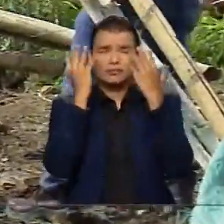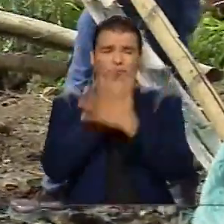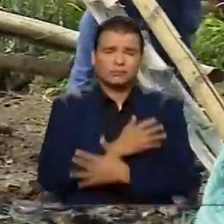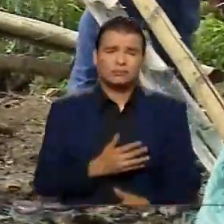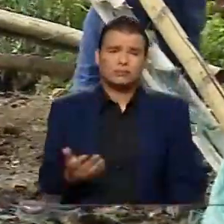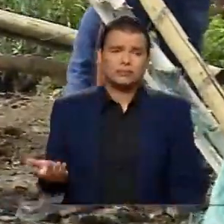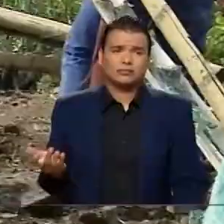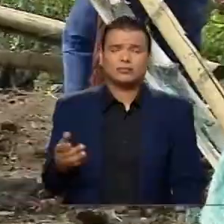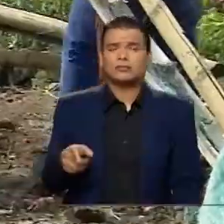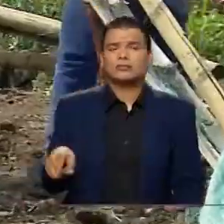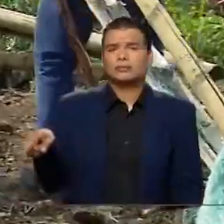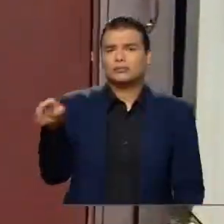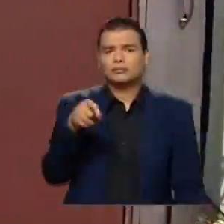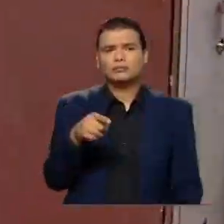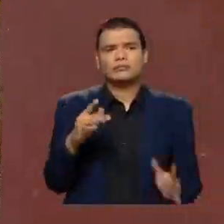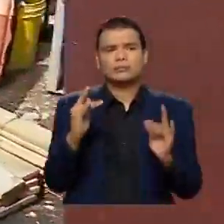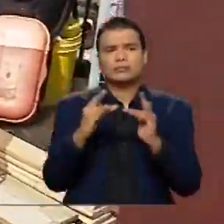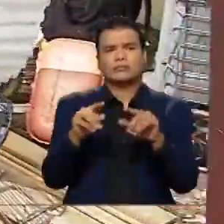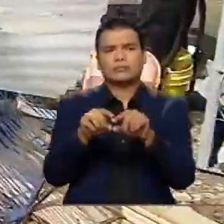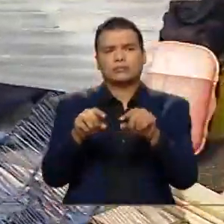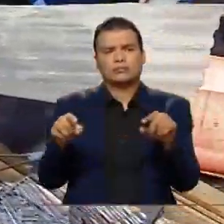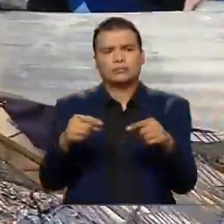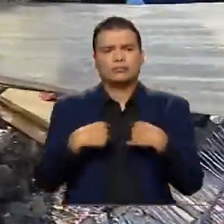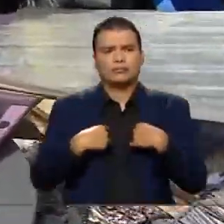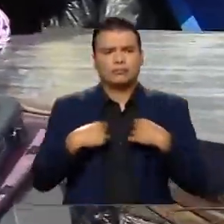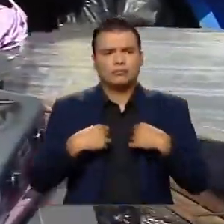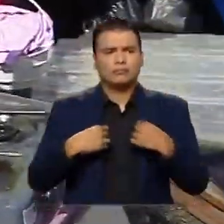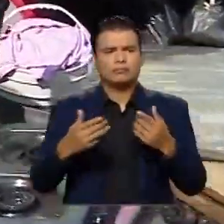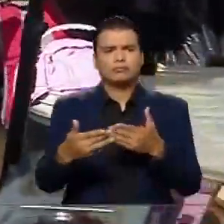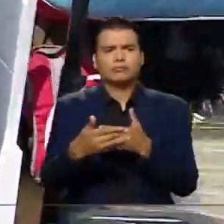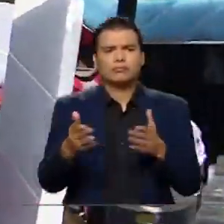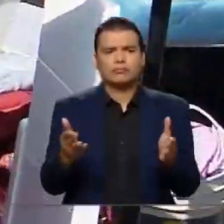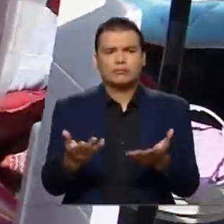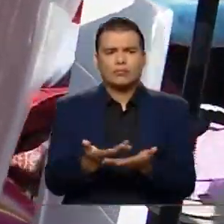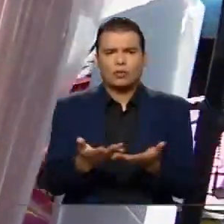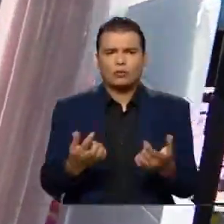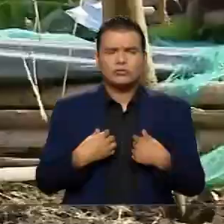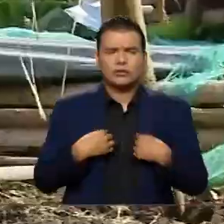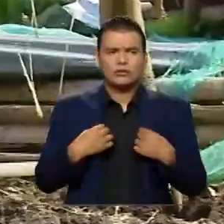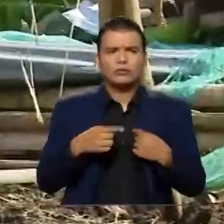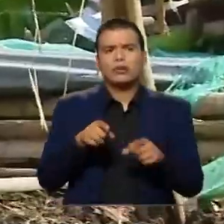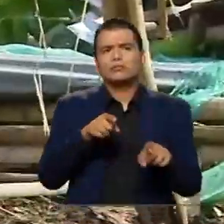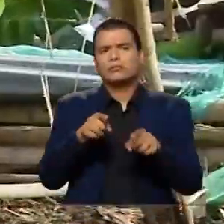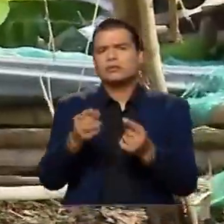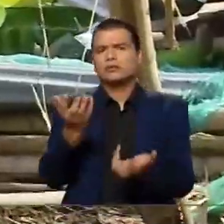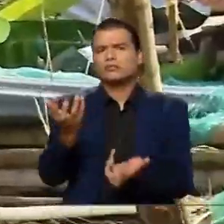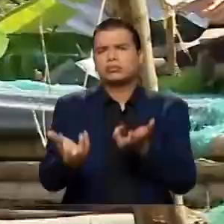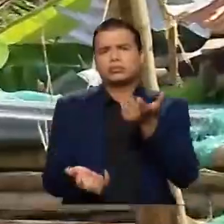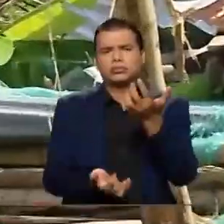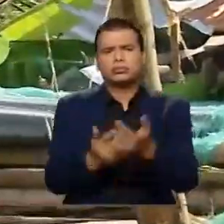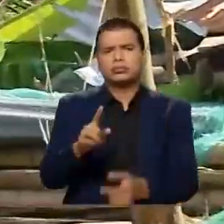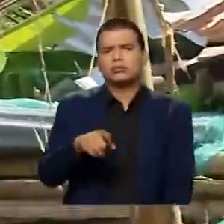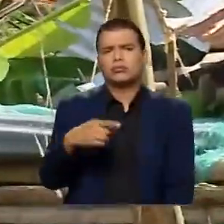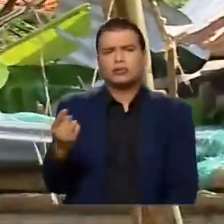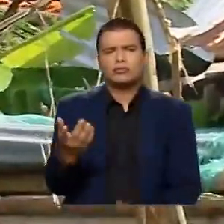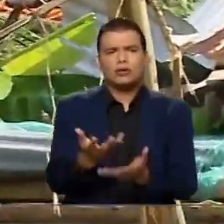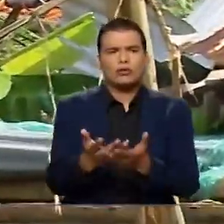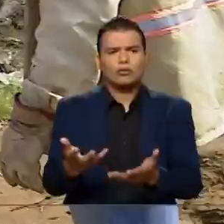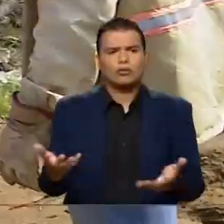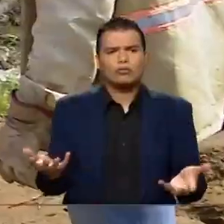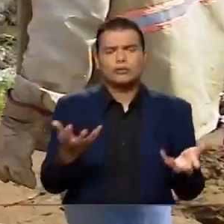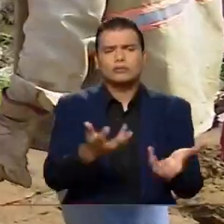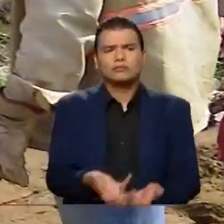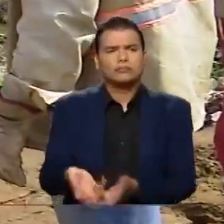Colchones, cajas de cartón que contienen alguna prenda de vestir y unas cuantas ollas son quemadas en el lugar. Las otras son transportadas en